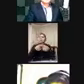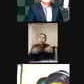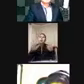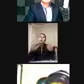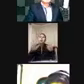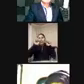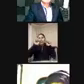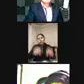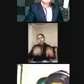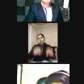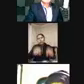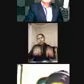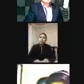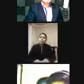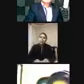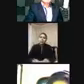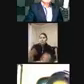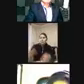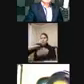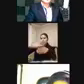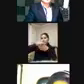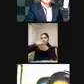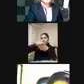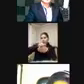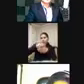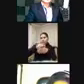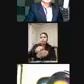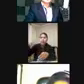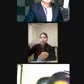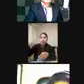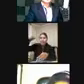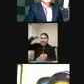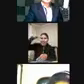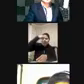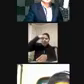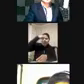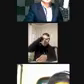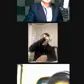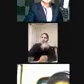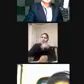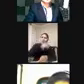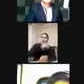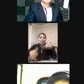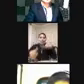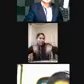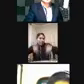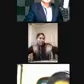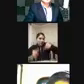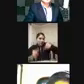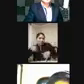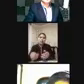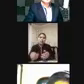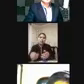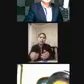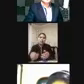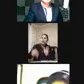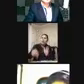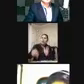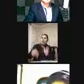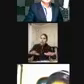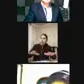el ejercicio del avioncito, donde el niño o el joven está recostado boca abajo con los brazos